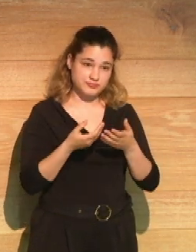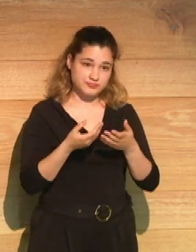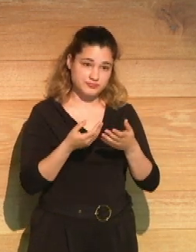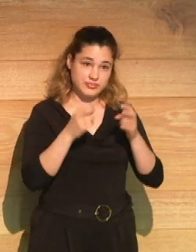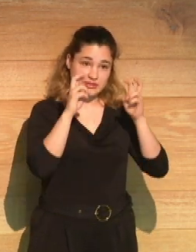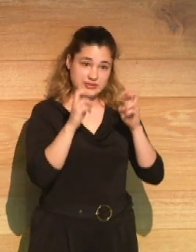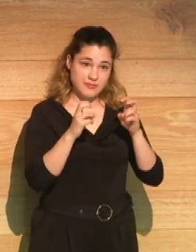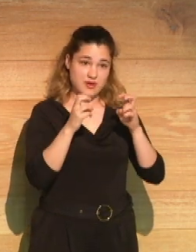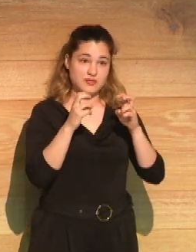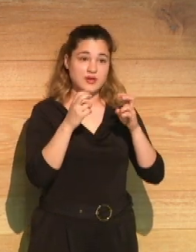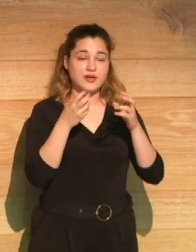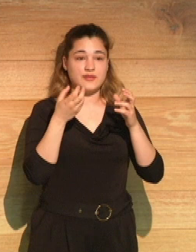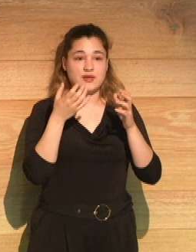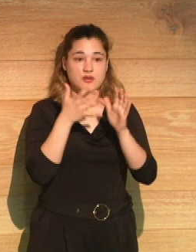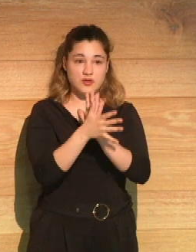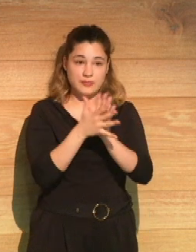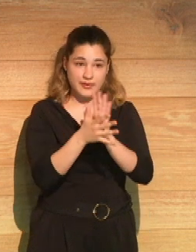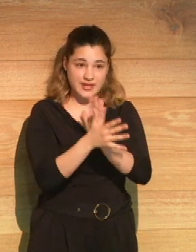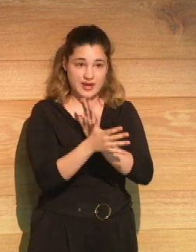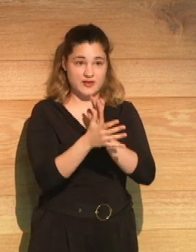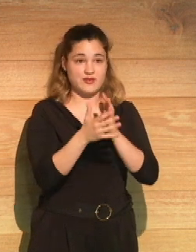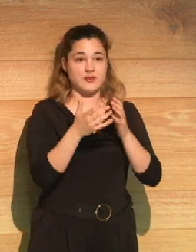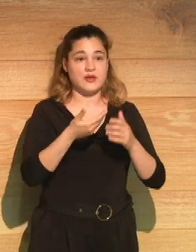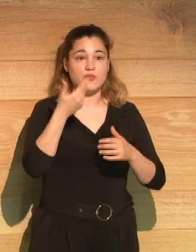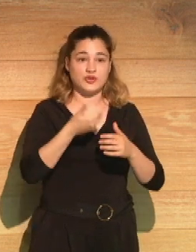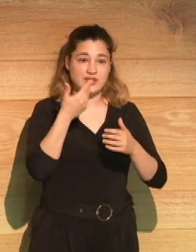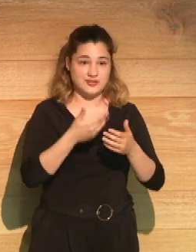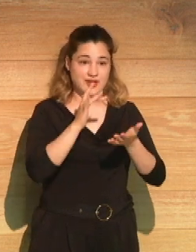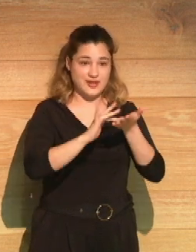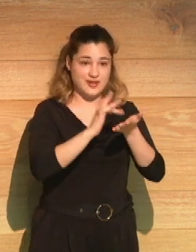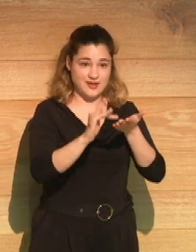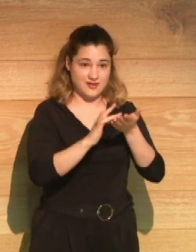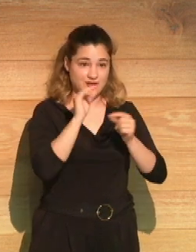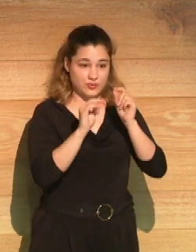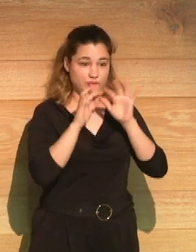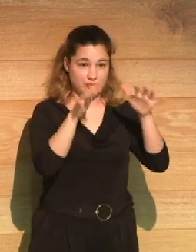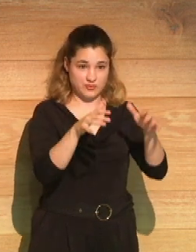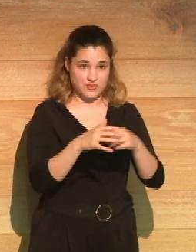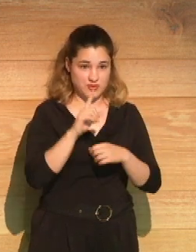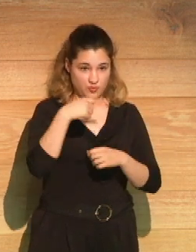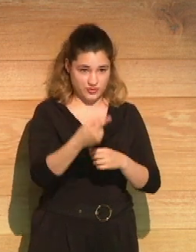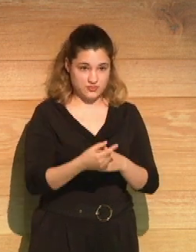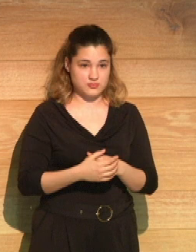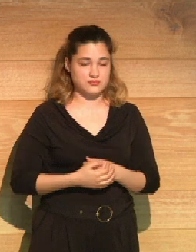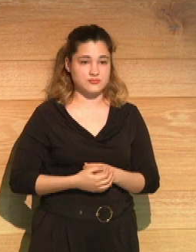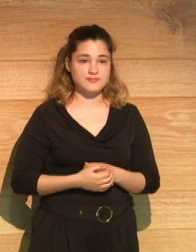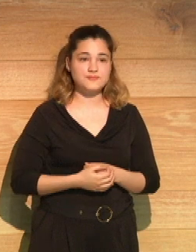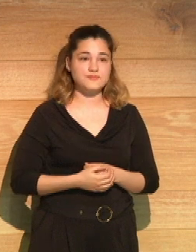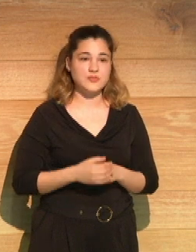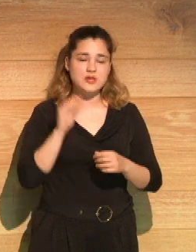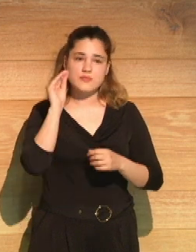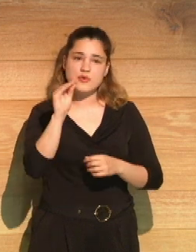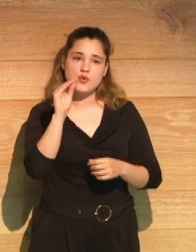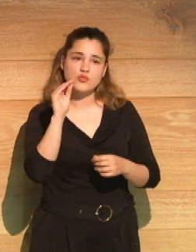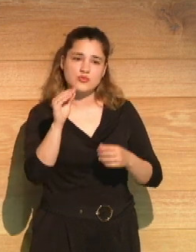temática de su ponencia, la relevancia digital en la pospandemia, y lanzarle una pregunta. ¿Sobrevivirán los